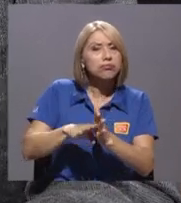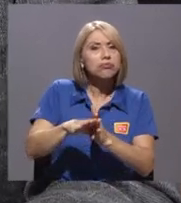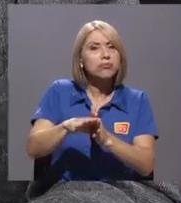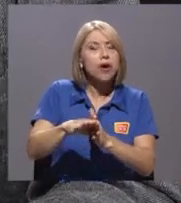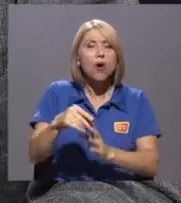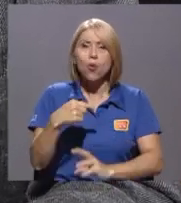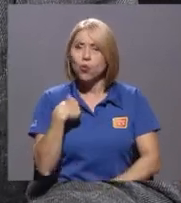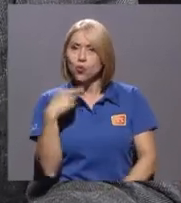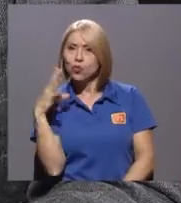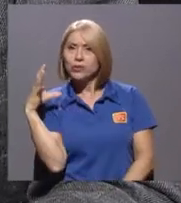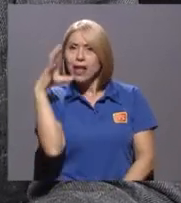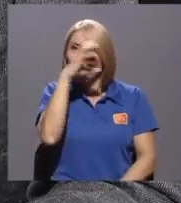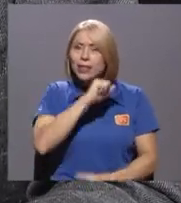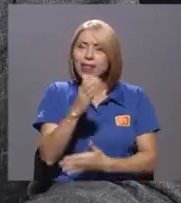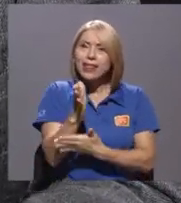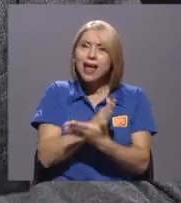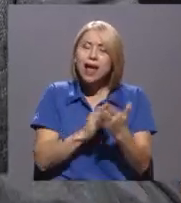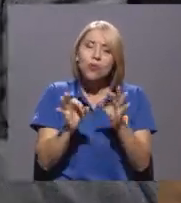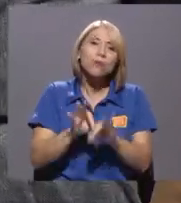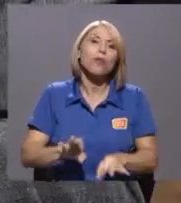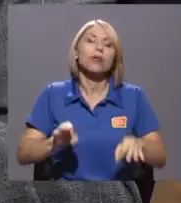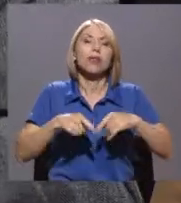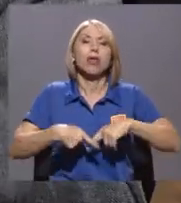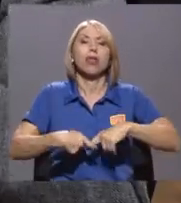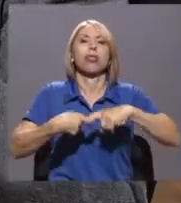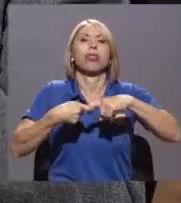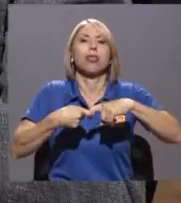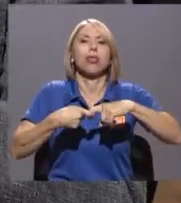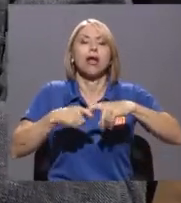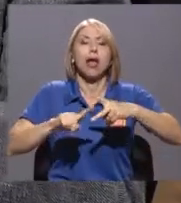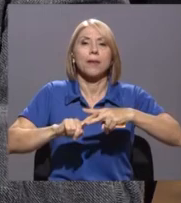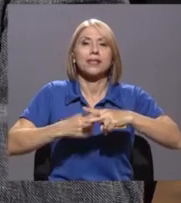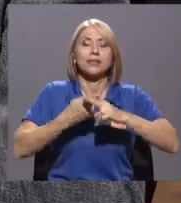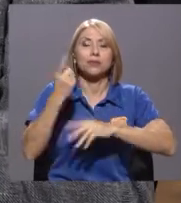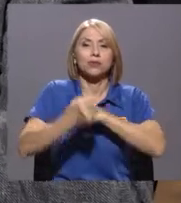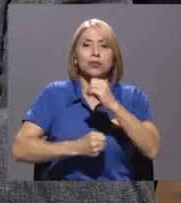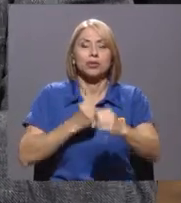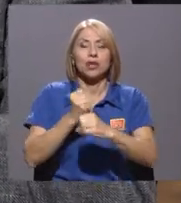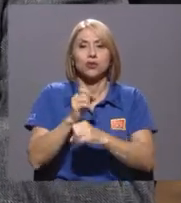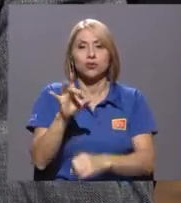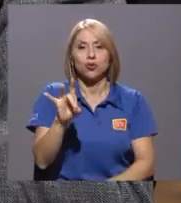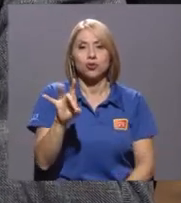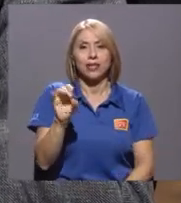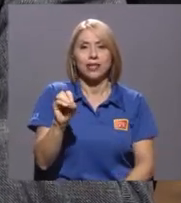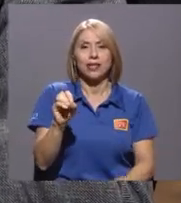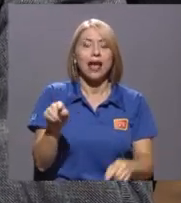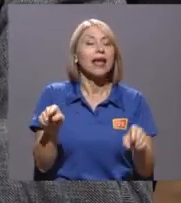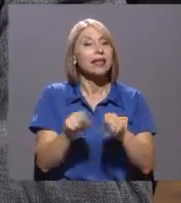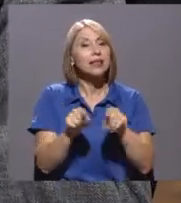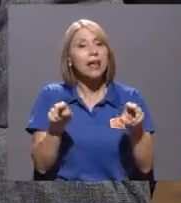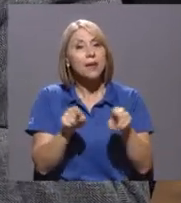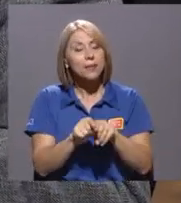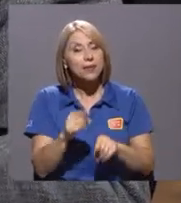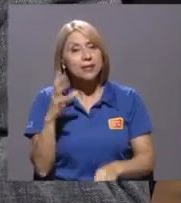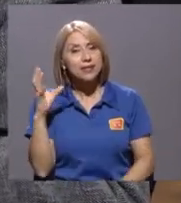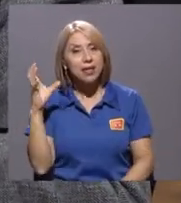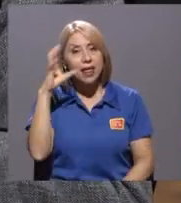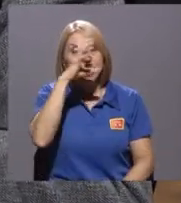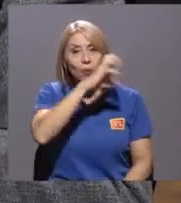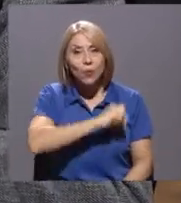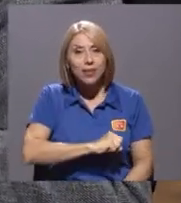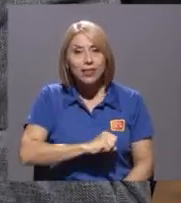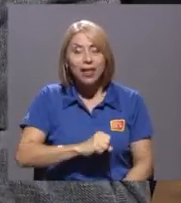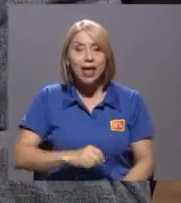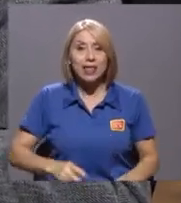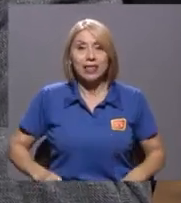principios de los 80 y encuentra también una contracción del gasto público